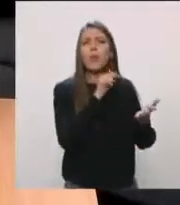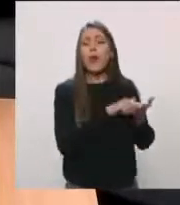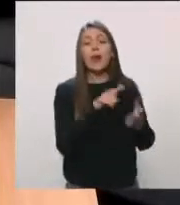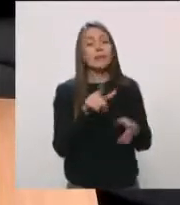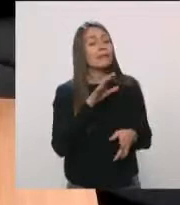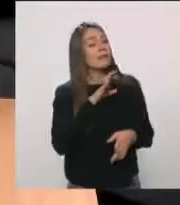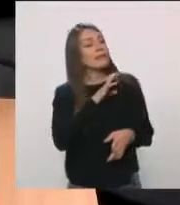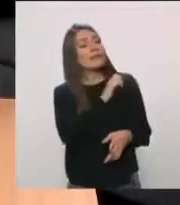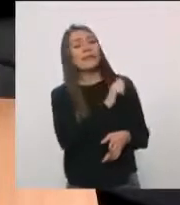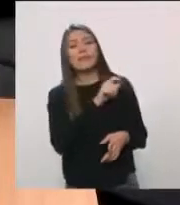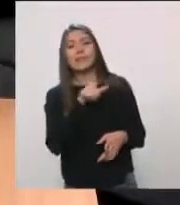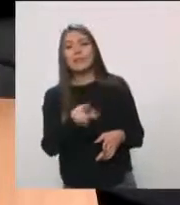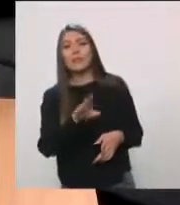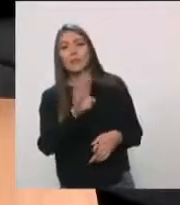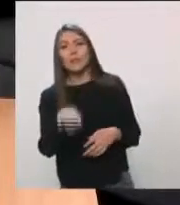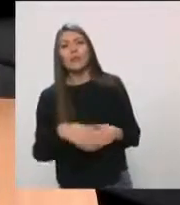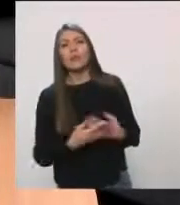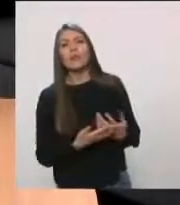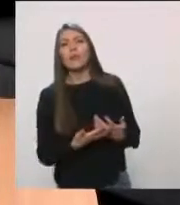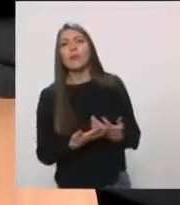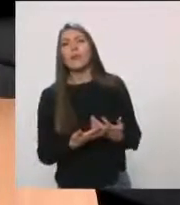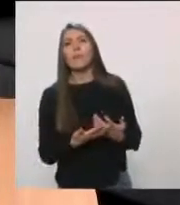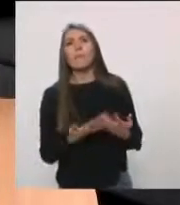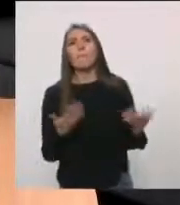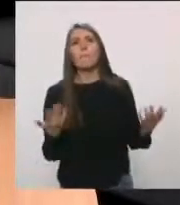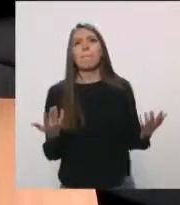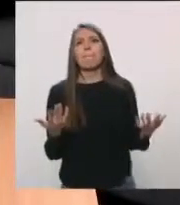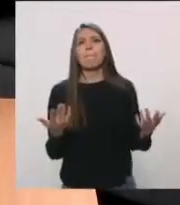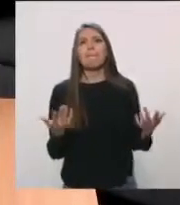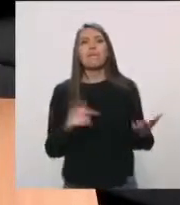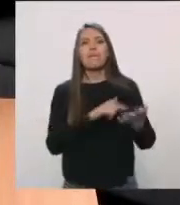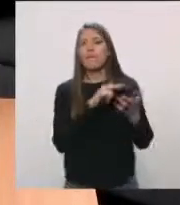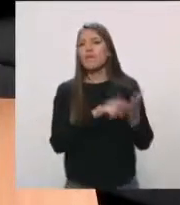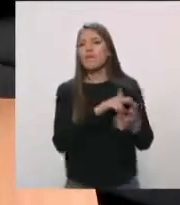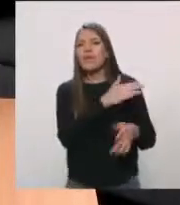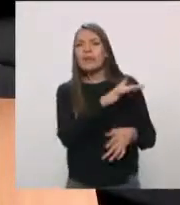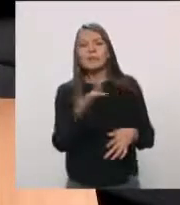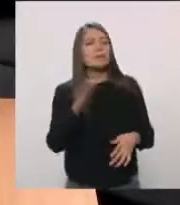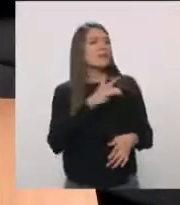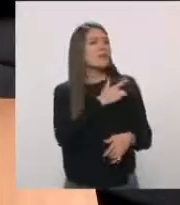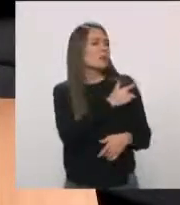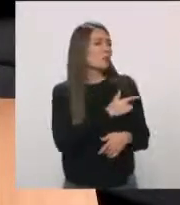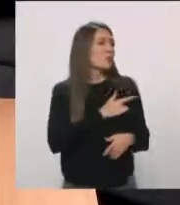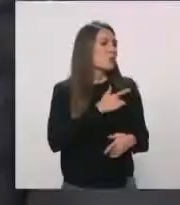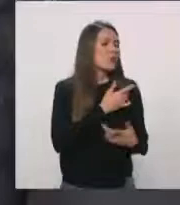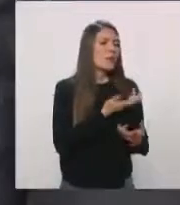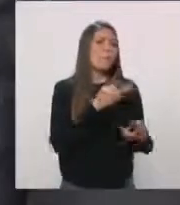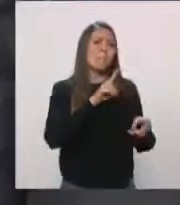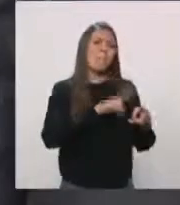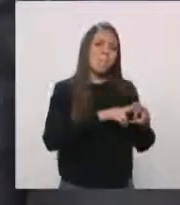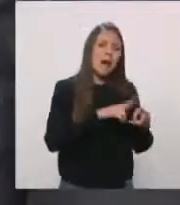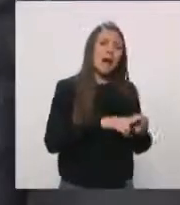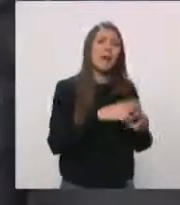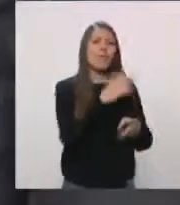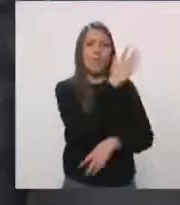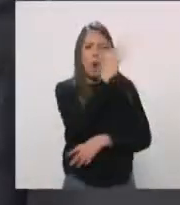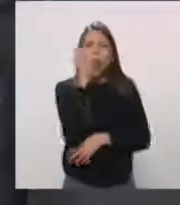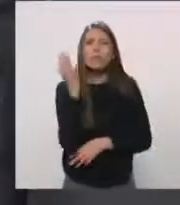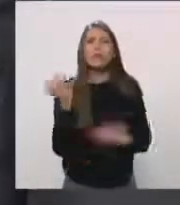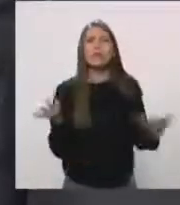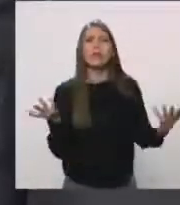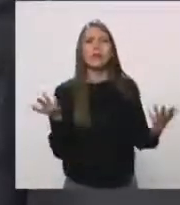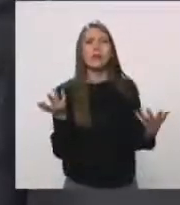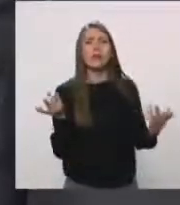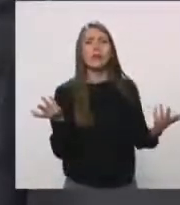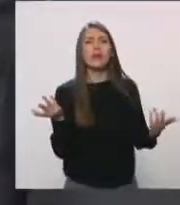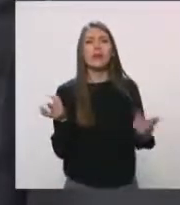persona fallecida puede ser uno, algún paisaje en específico, algún parque, algún bosque, el que